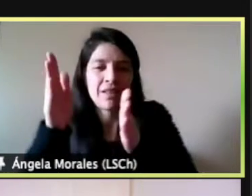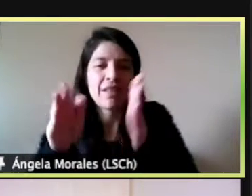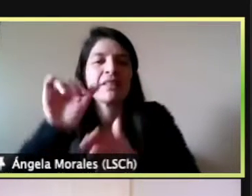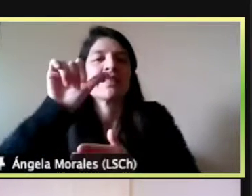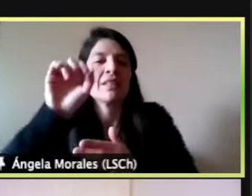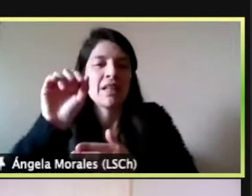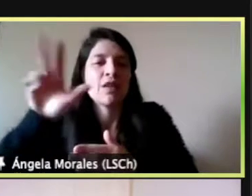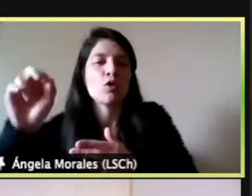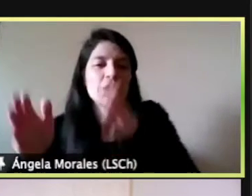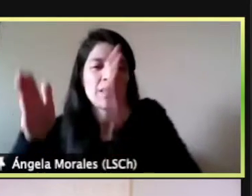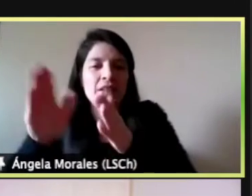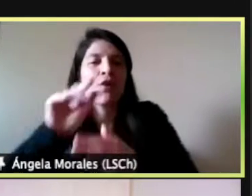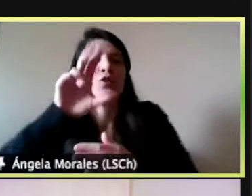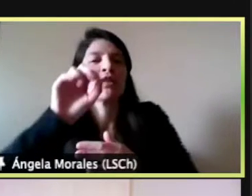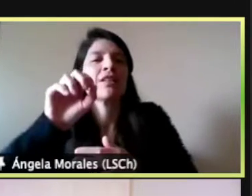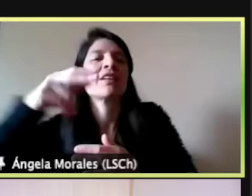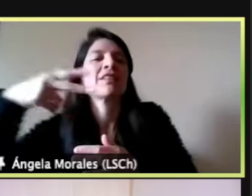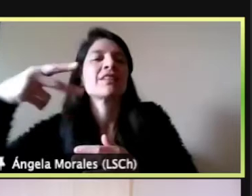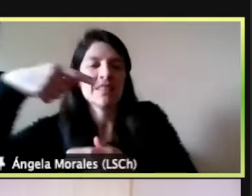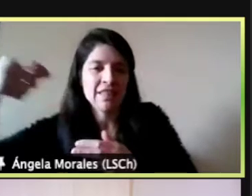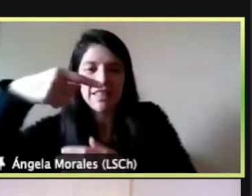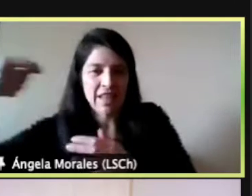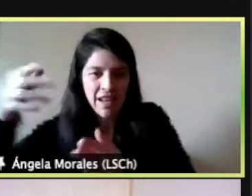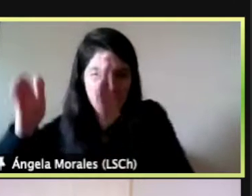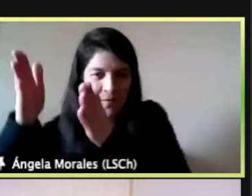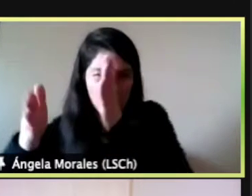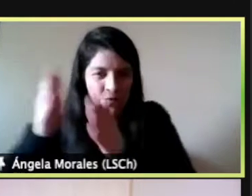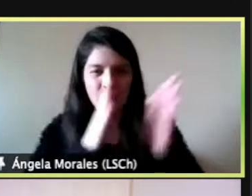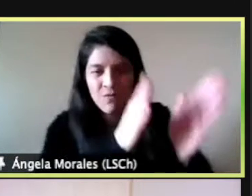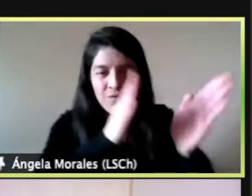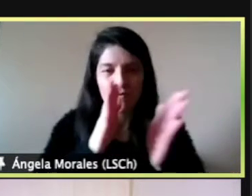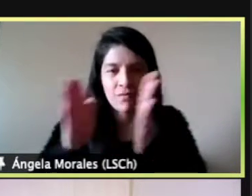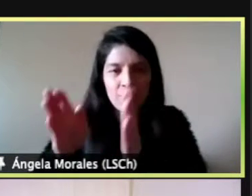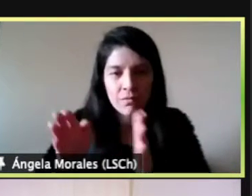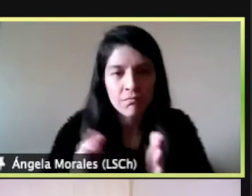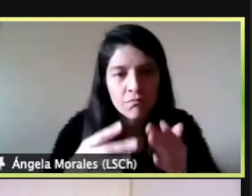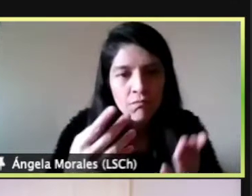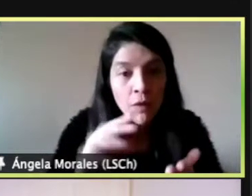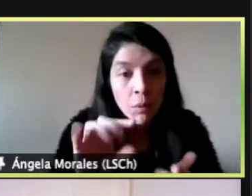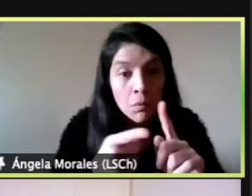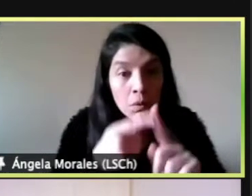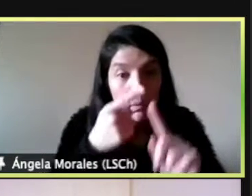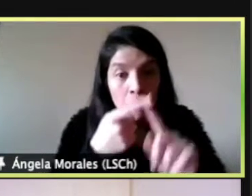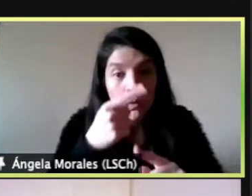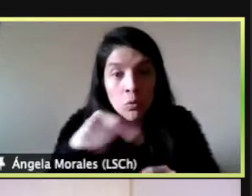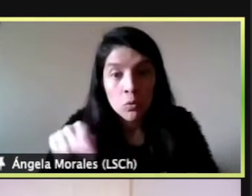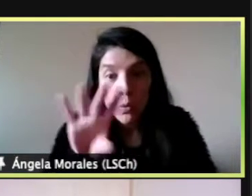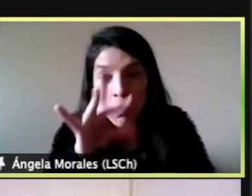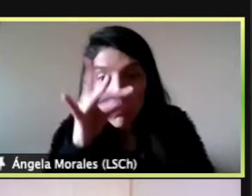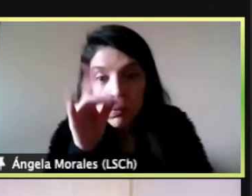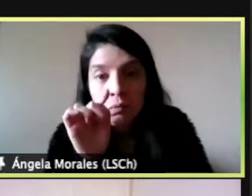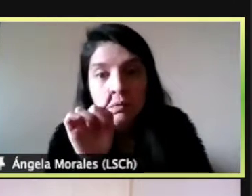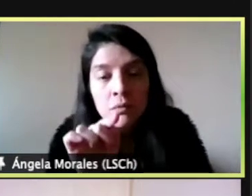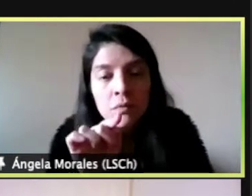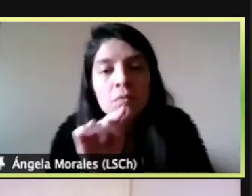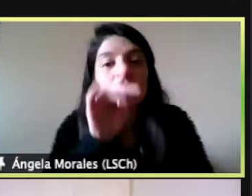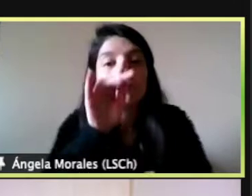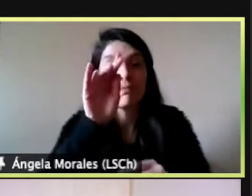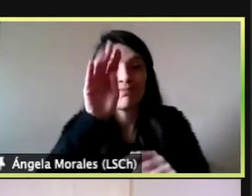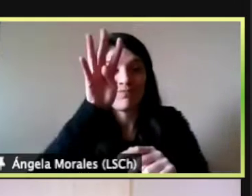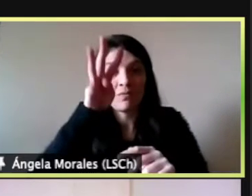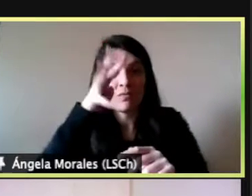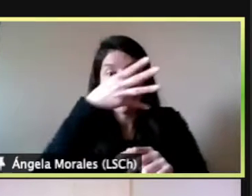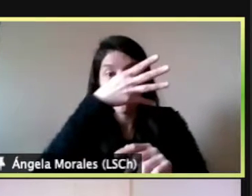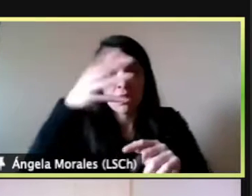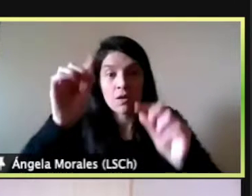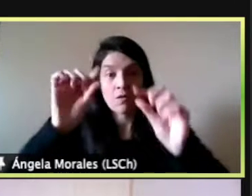que asociarlo de alguna manera. Bien, lo primero que tenemos que darnos cuenta es que esta tabla está de forma horizontal, o sea, es